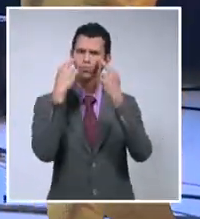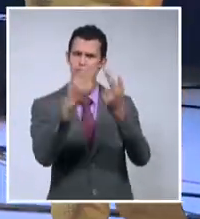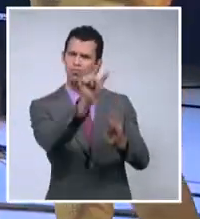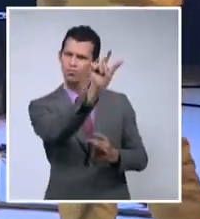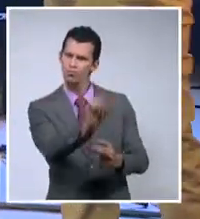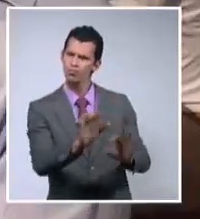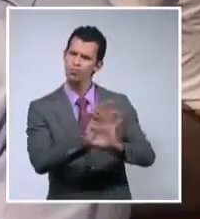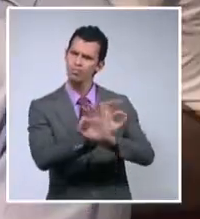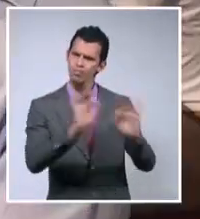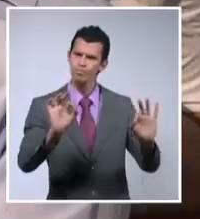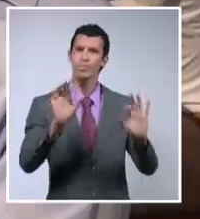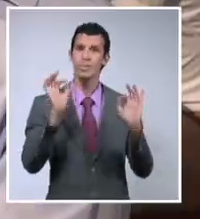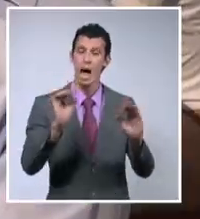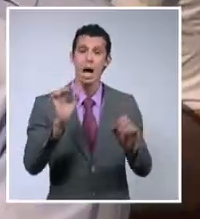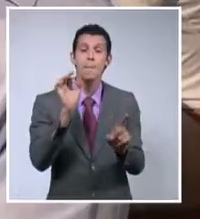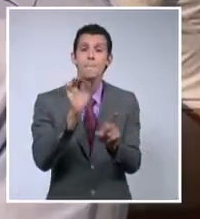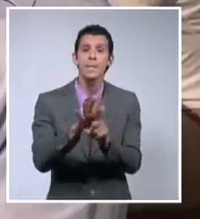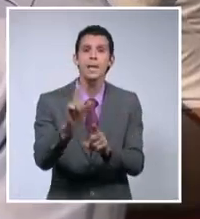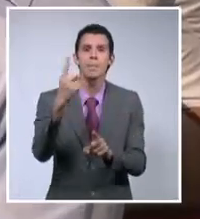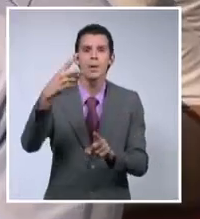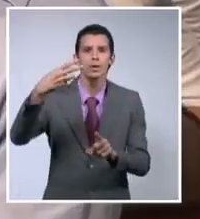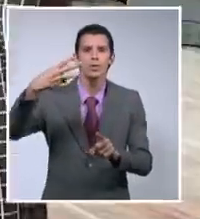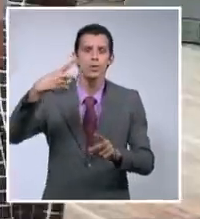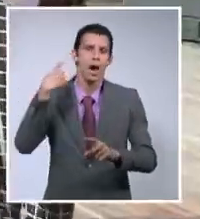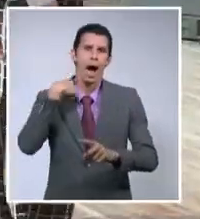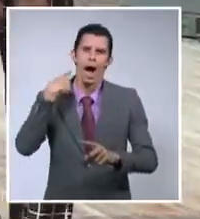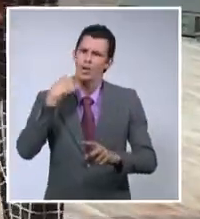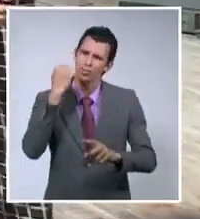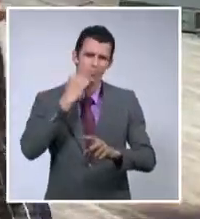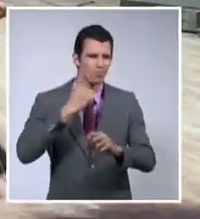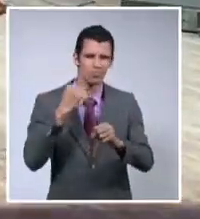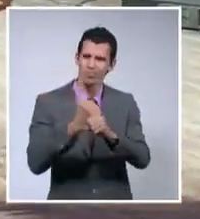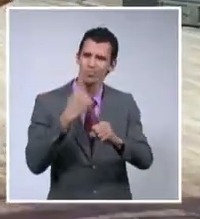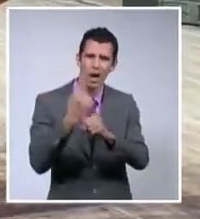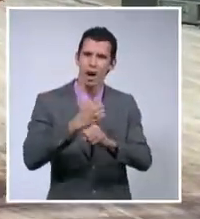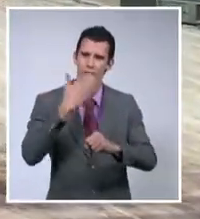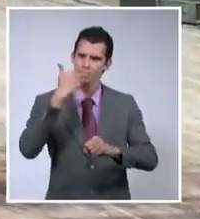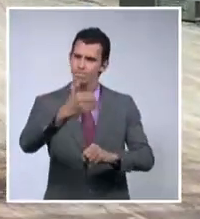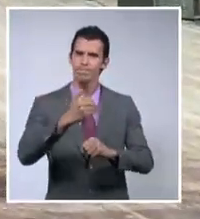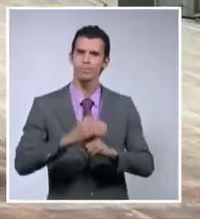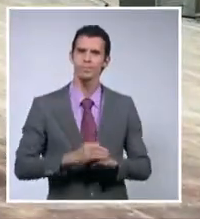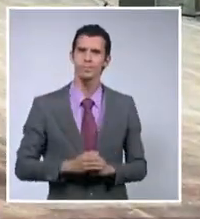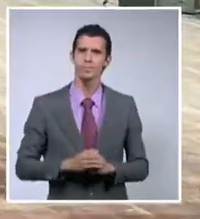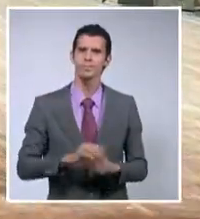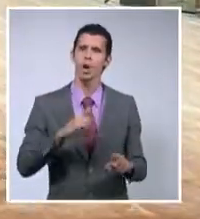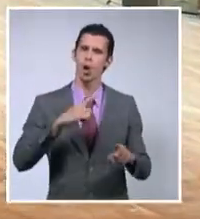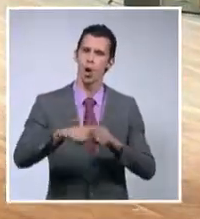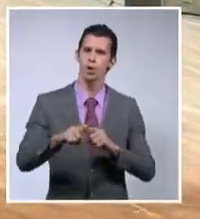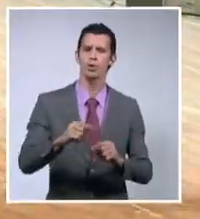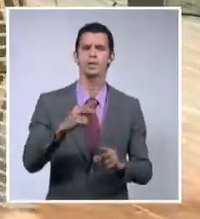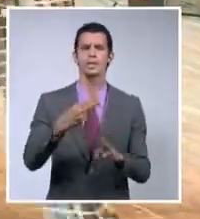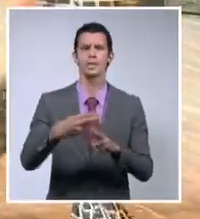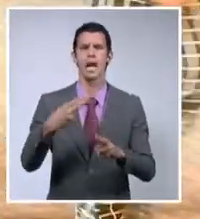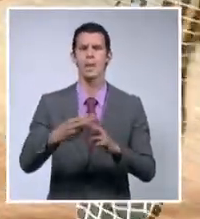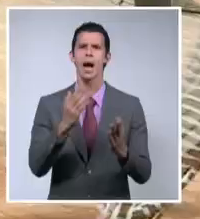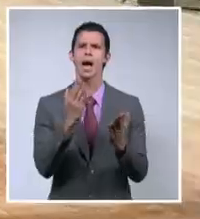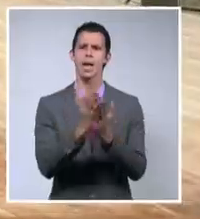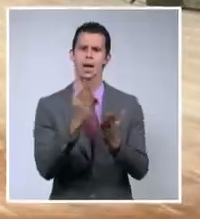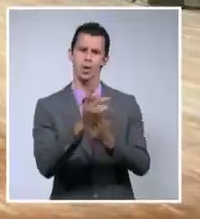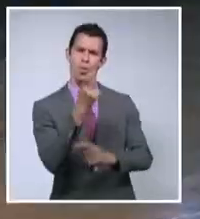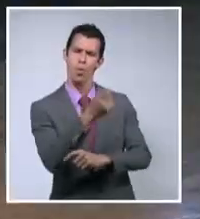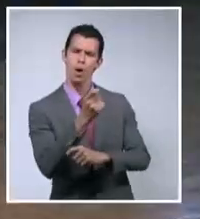quehacer estudiantil. También a aquellos que se destacaron en la tarea Educando por Amor. Se entregó a varios graduados el premio al